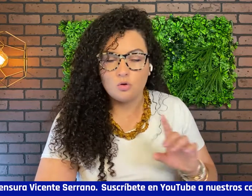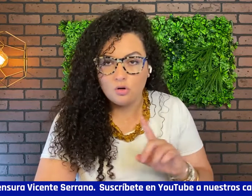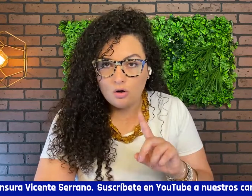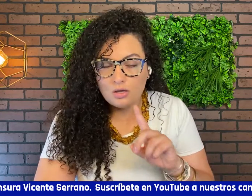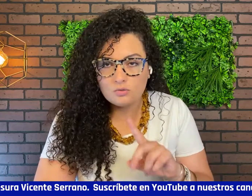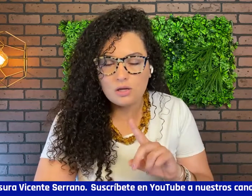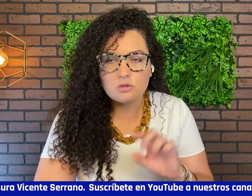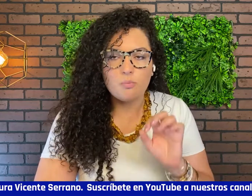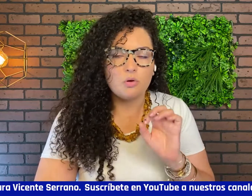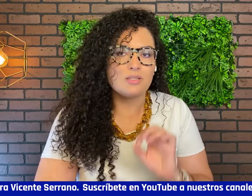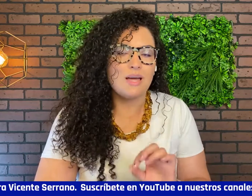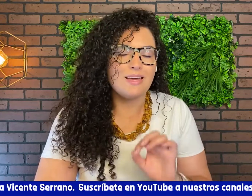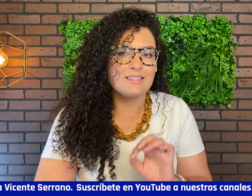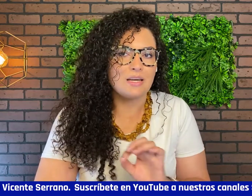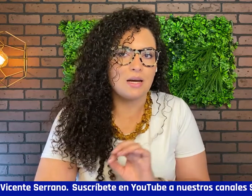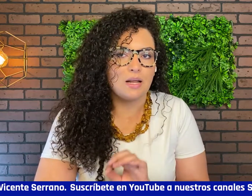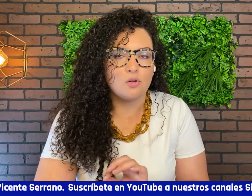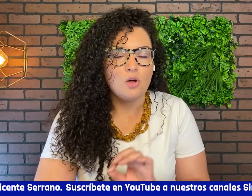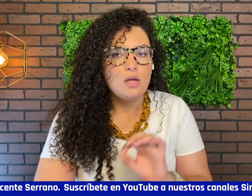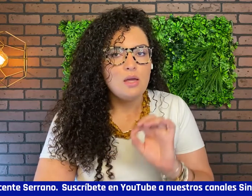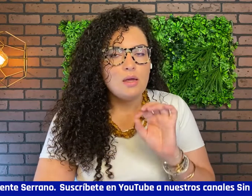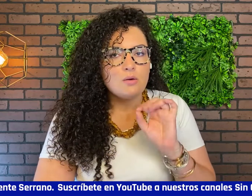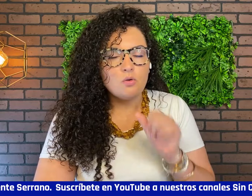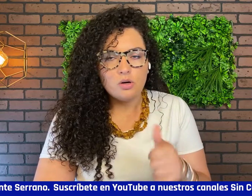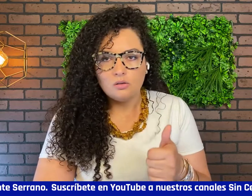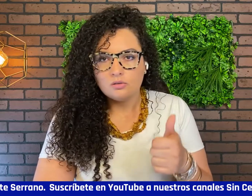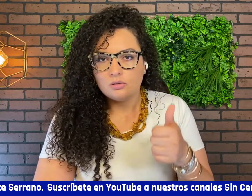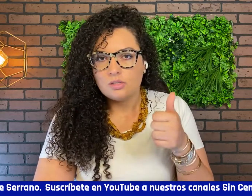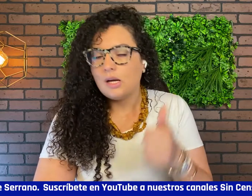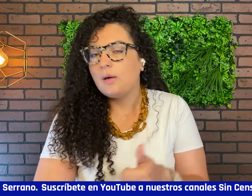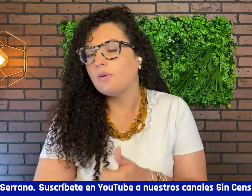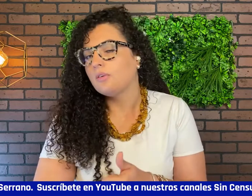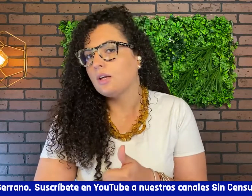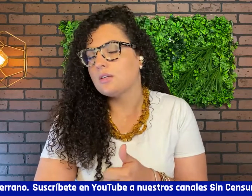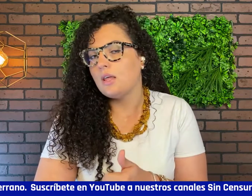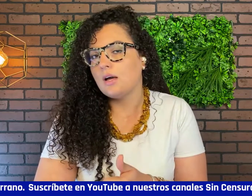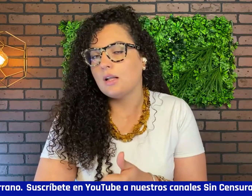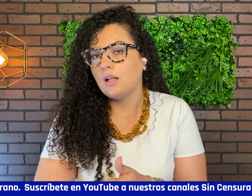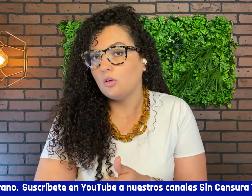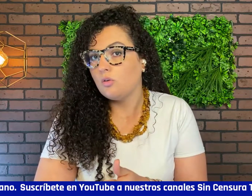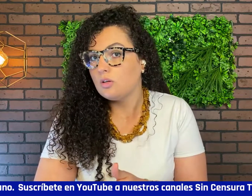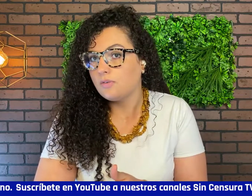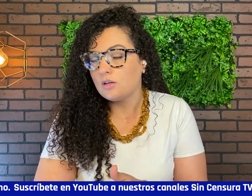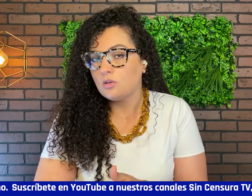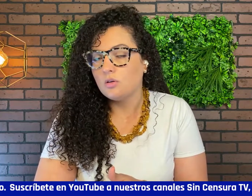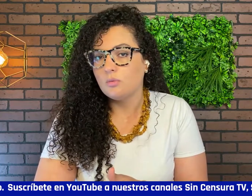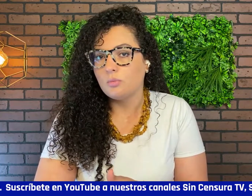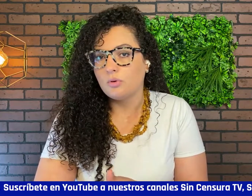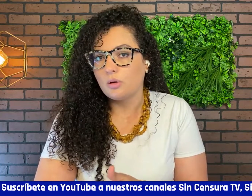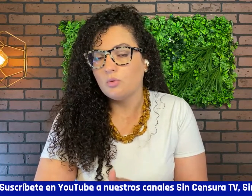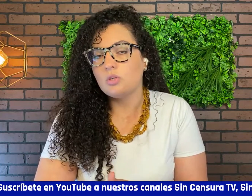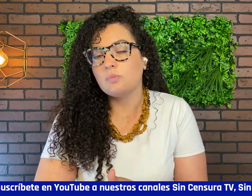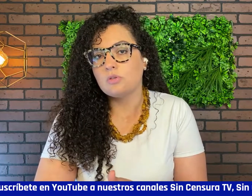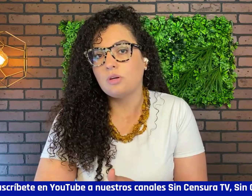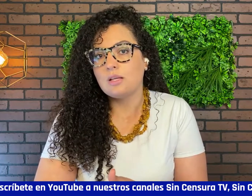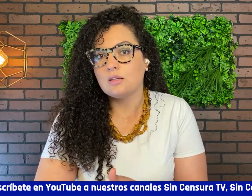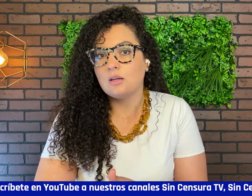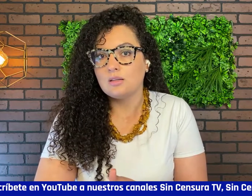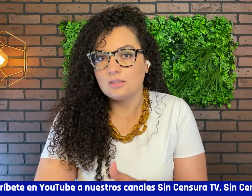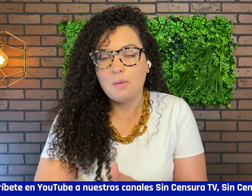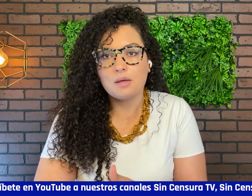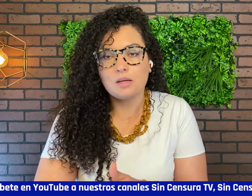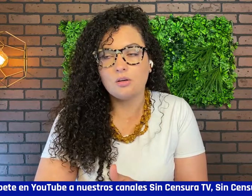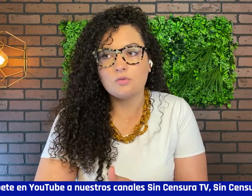que el dato no es falso, pero se está exagerando. Uno, celebro que se diga que el dato no es falso, porque muchas